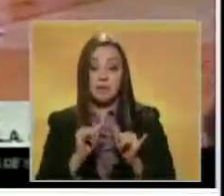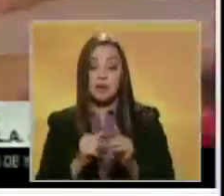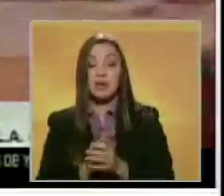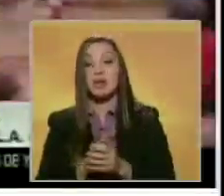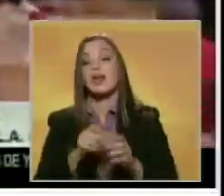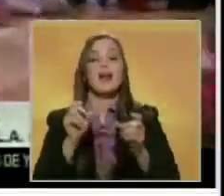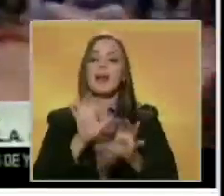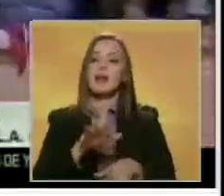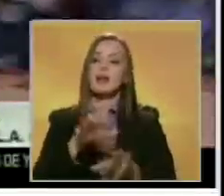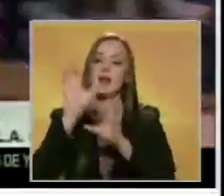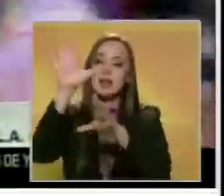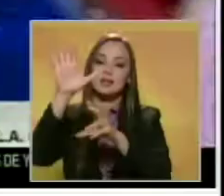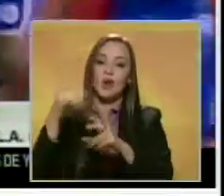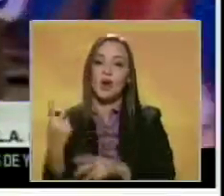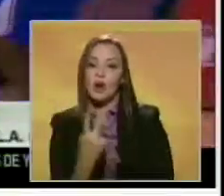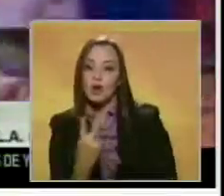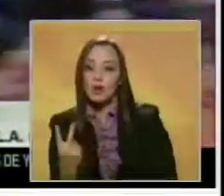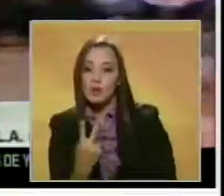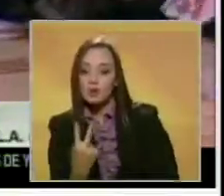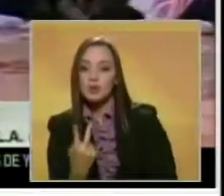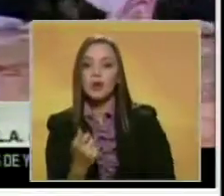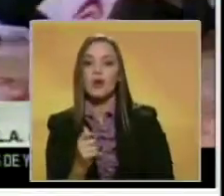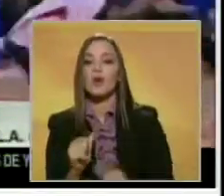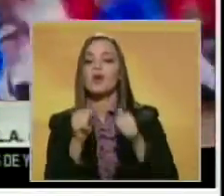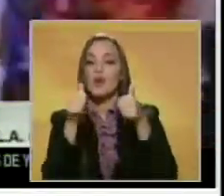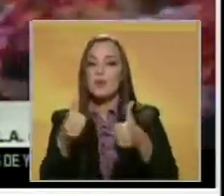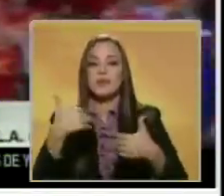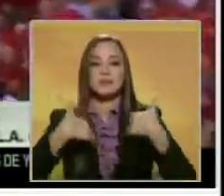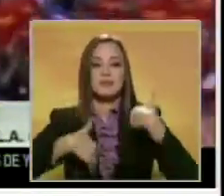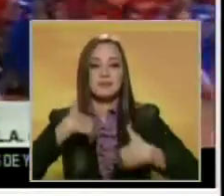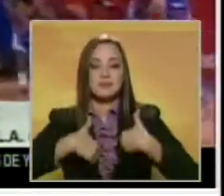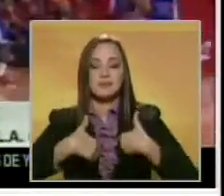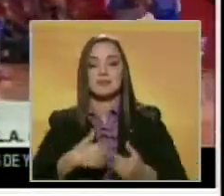Halcones de Atlanta y los Caballeros de Cleveland se inicia el miércoles.